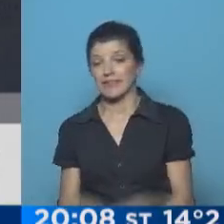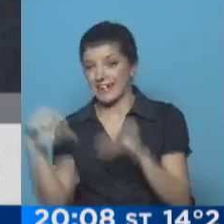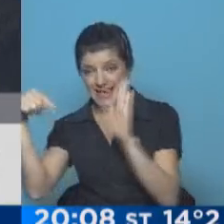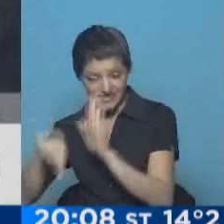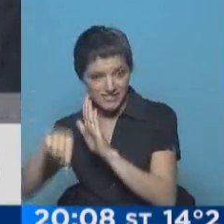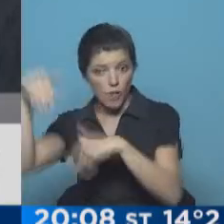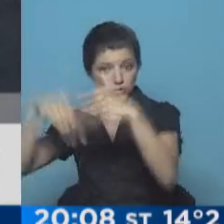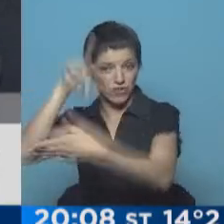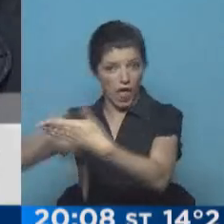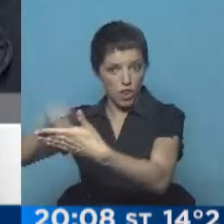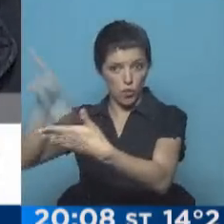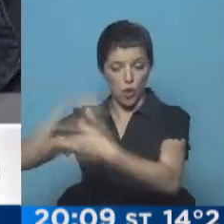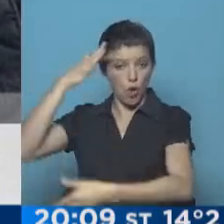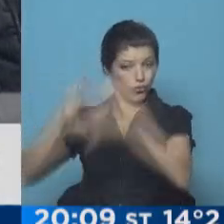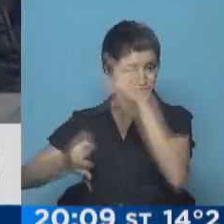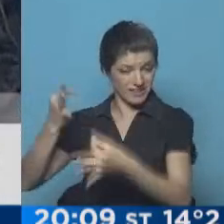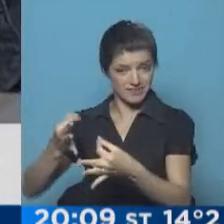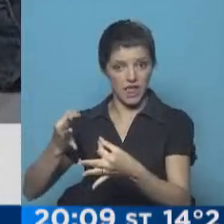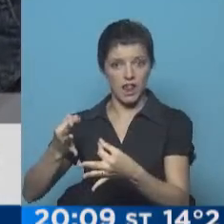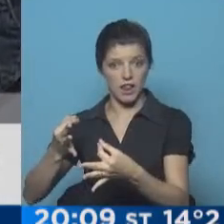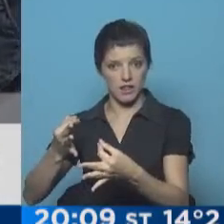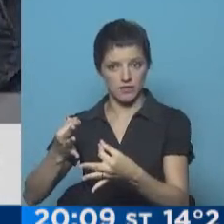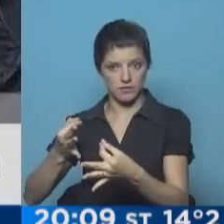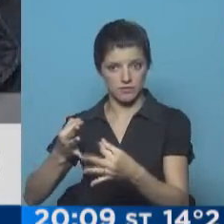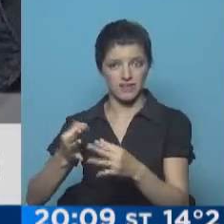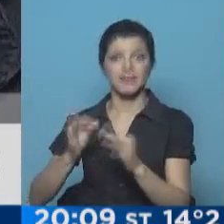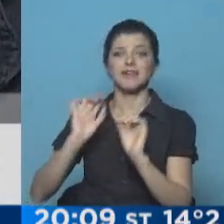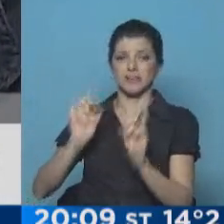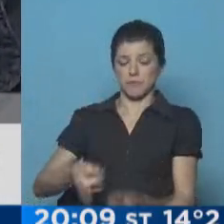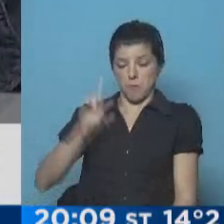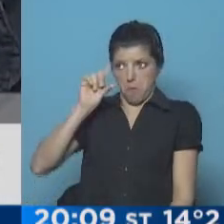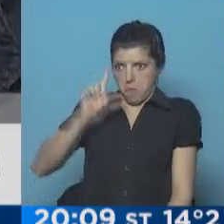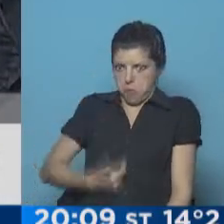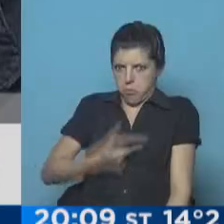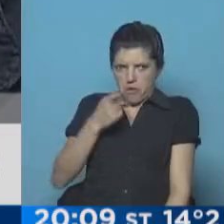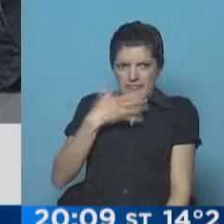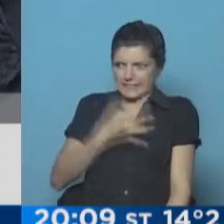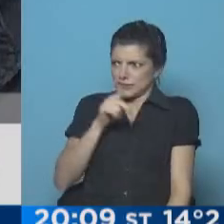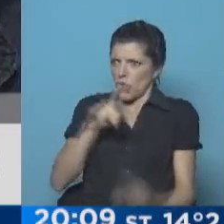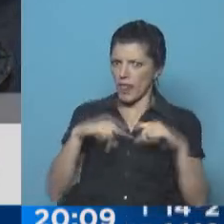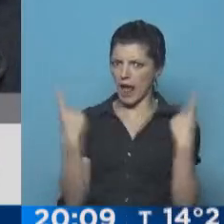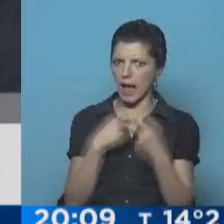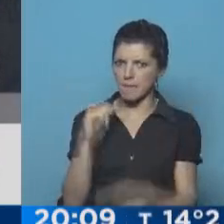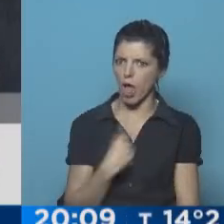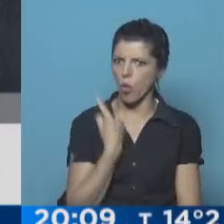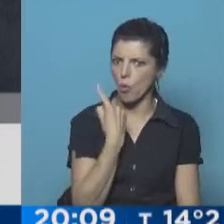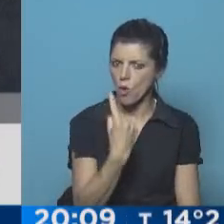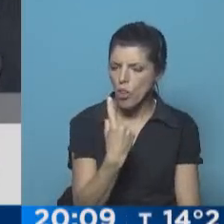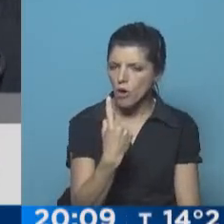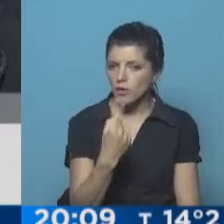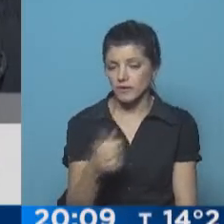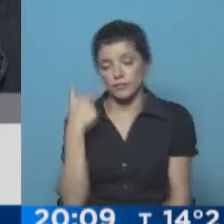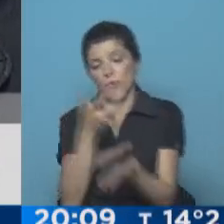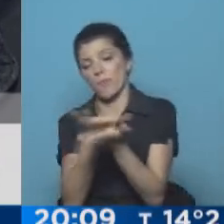anulación hecha por la justicia y además el insólito fallo de esta Cámara nos está mostrando